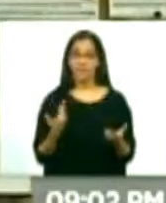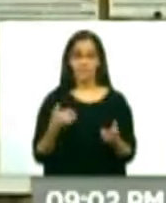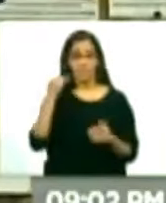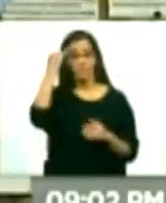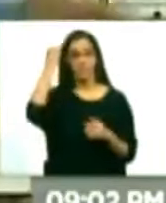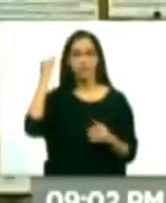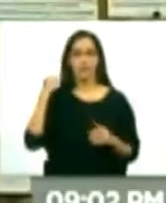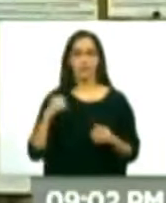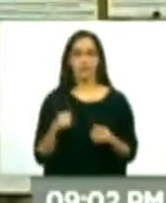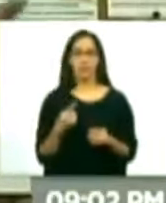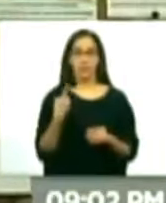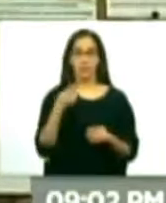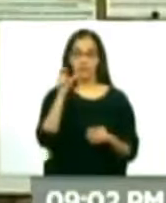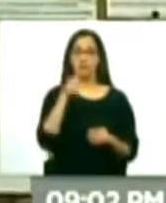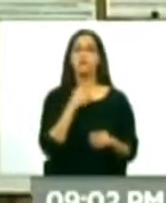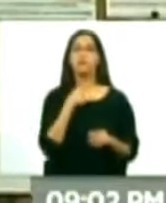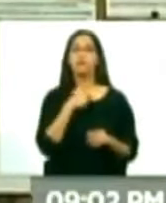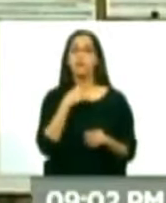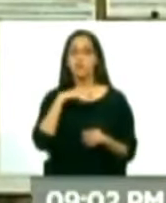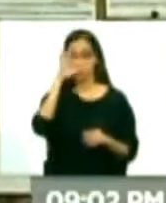Ugalde, ese es un cura vagabundo,